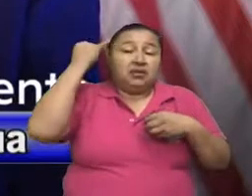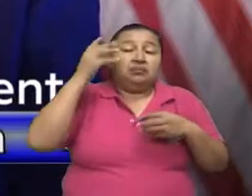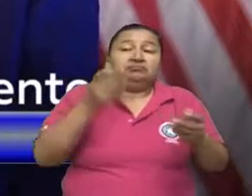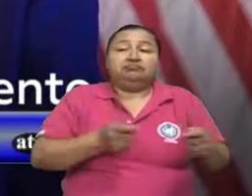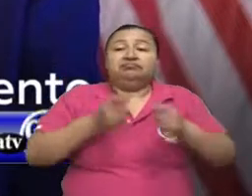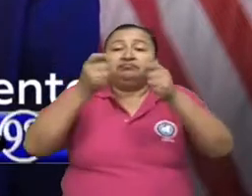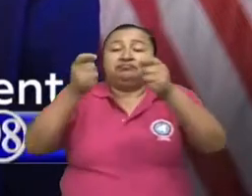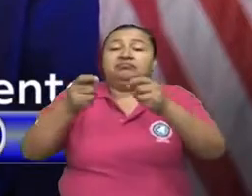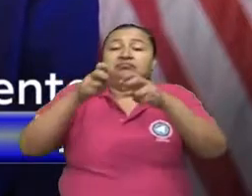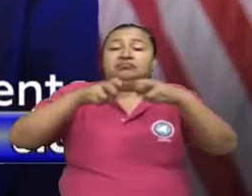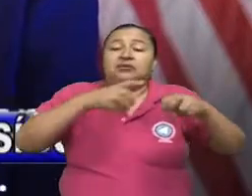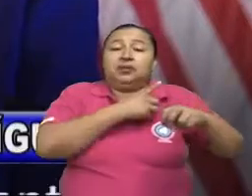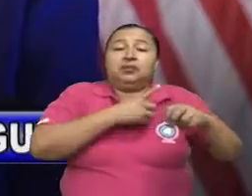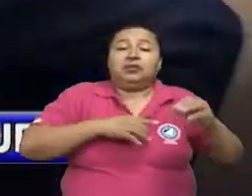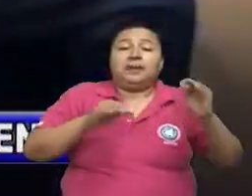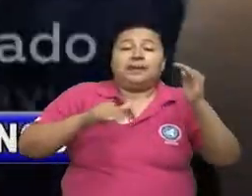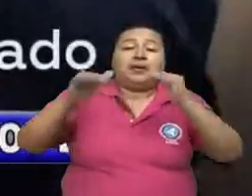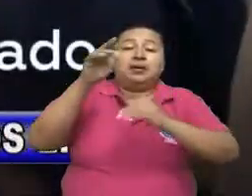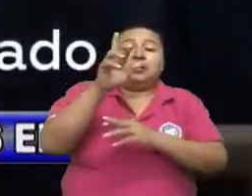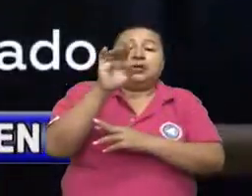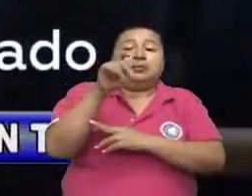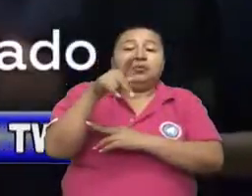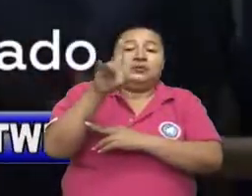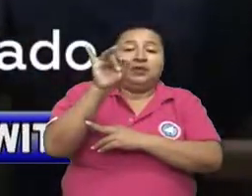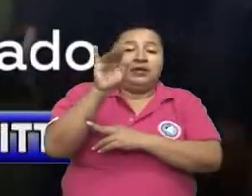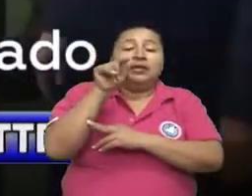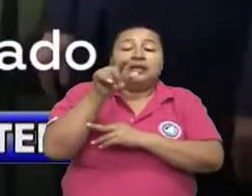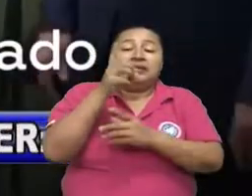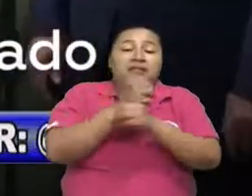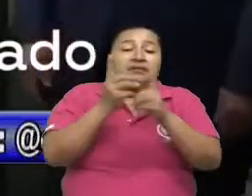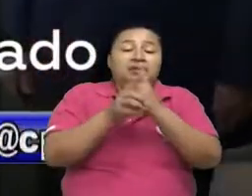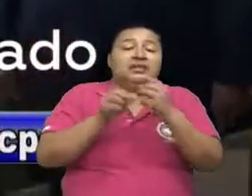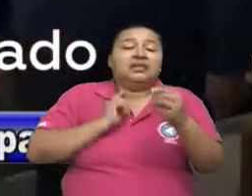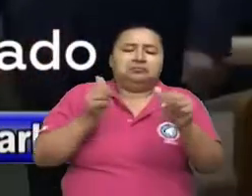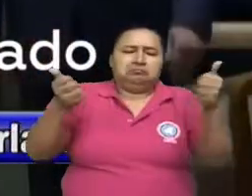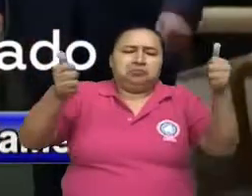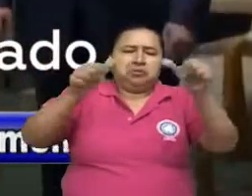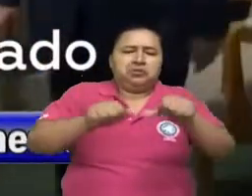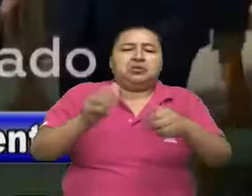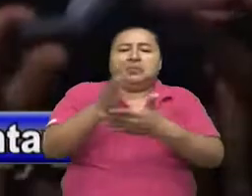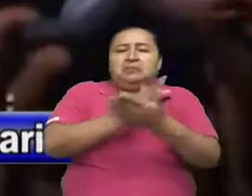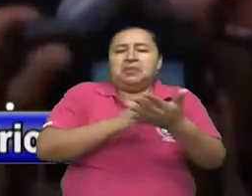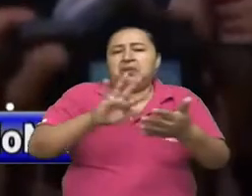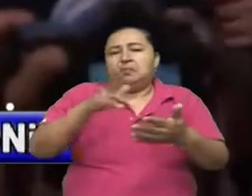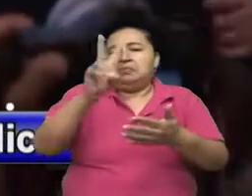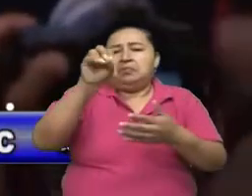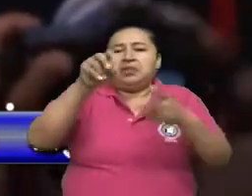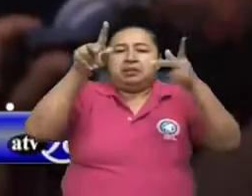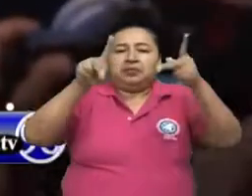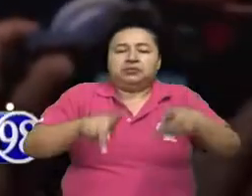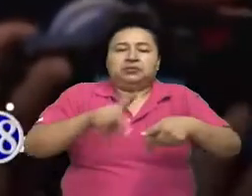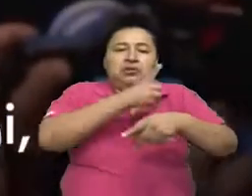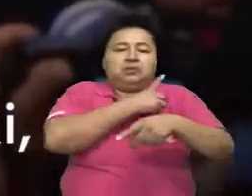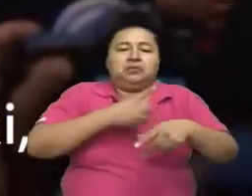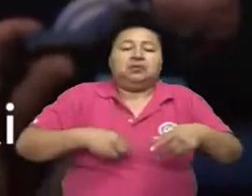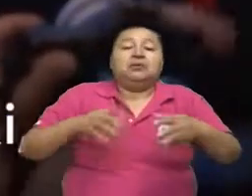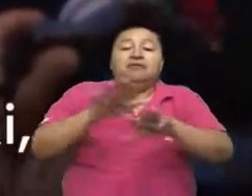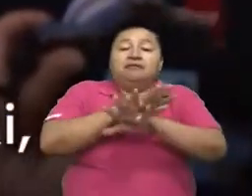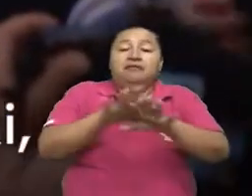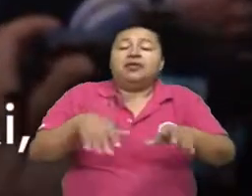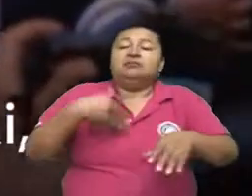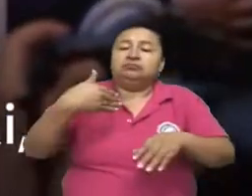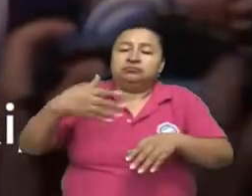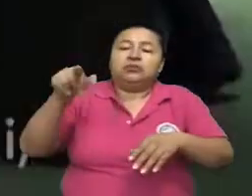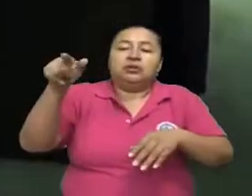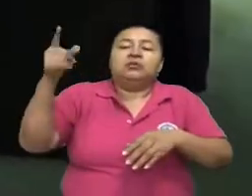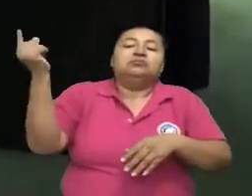al Senado de mayoría republicana y ahí debería contar con la aprobación de al menos 20 republicanos para finalmente proceder